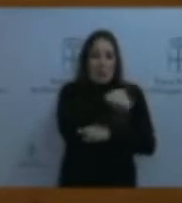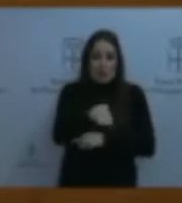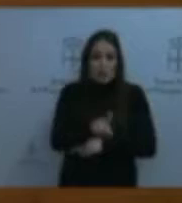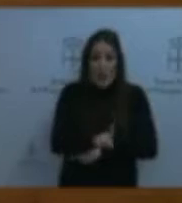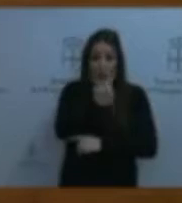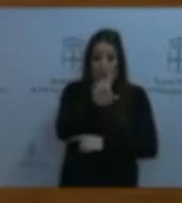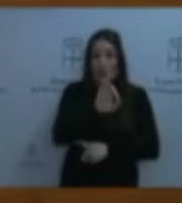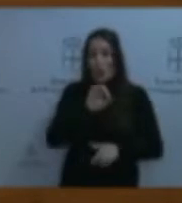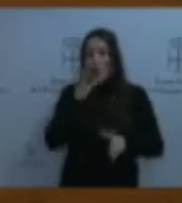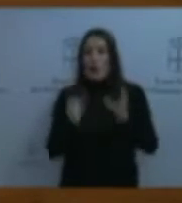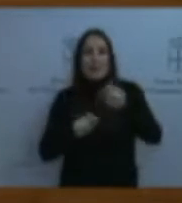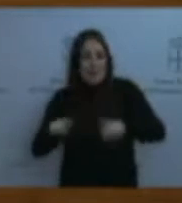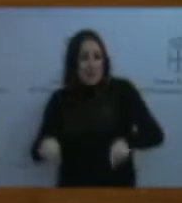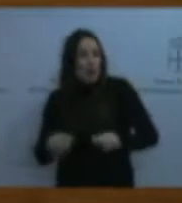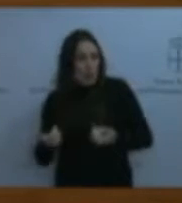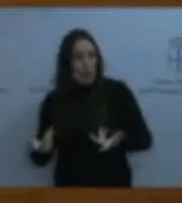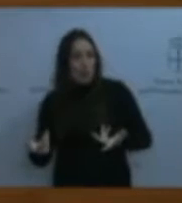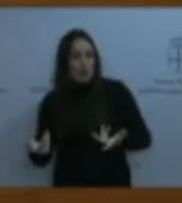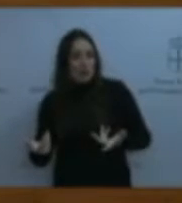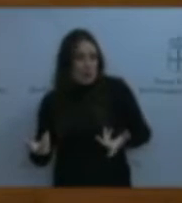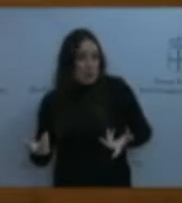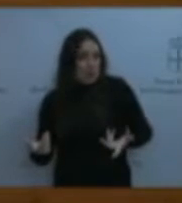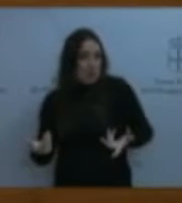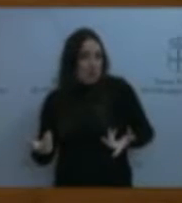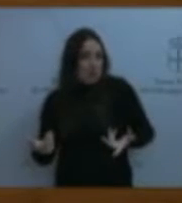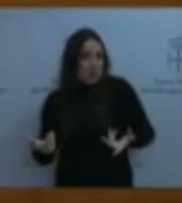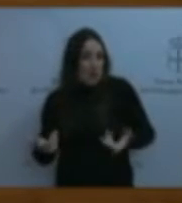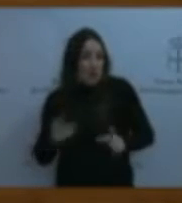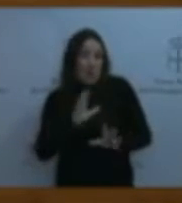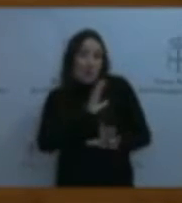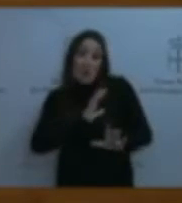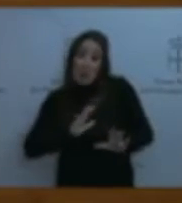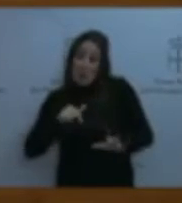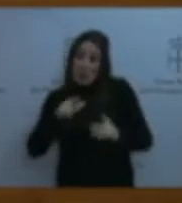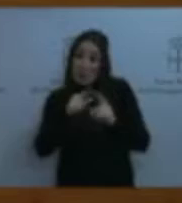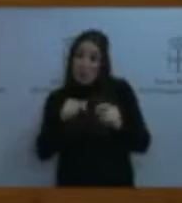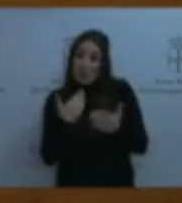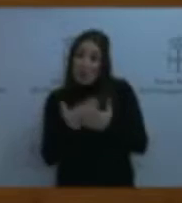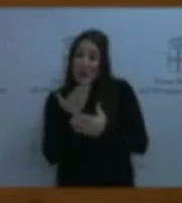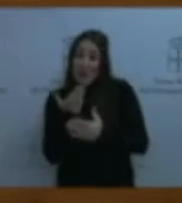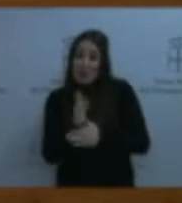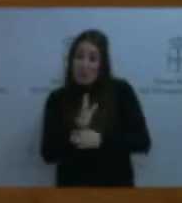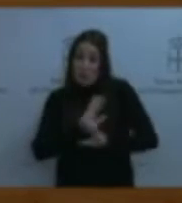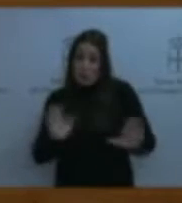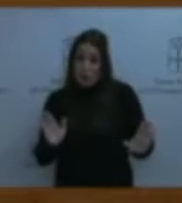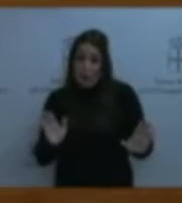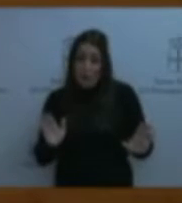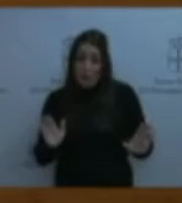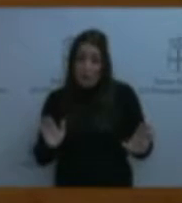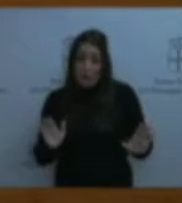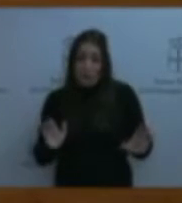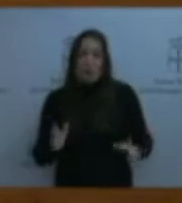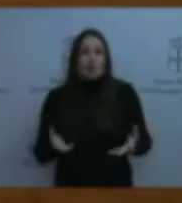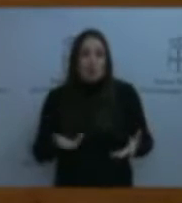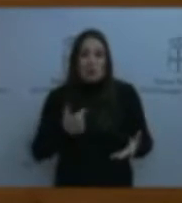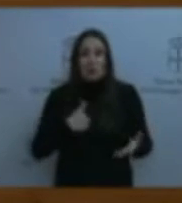leche ecológica, que tampoco hemos visto que tiene ningún lineal en Asturias. Y bueno, pues hemos